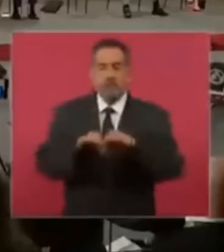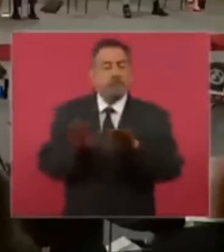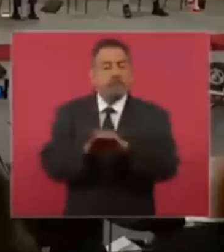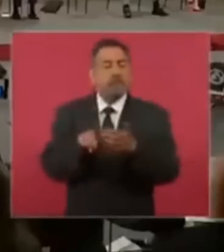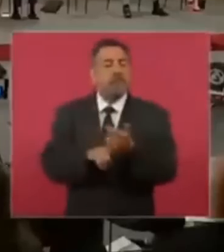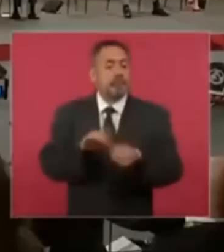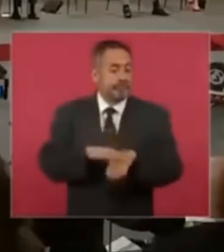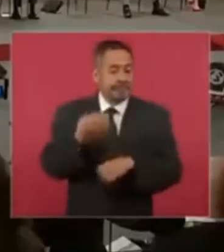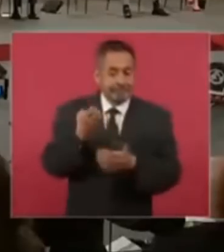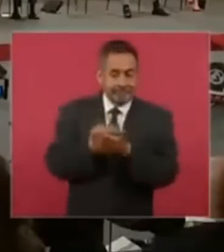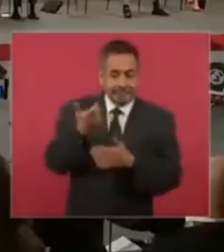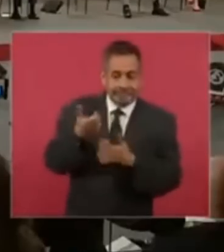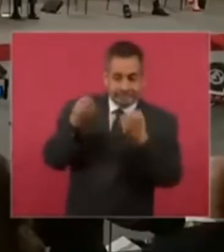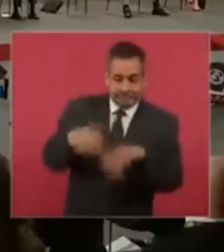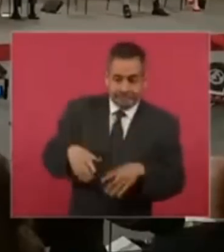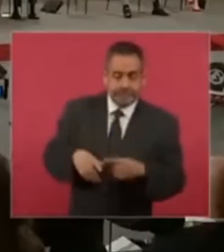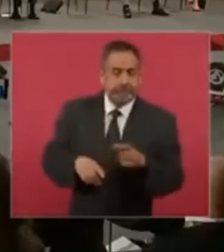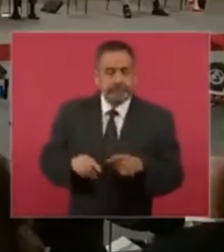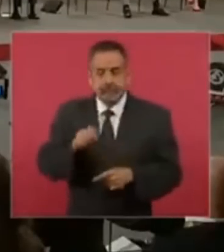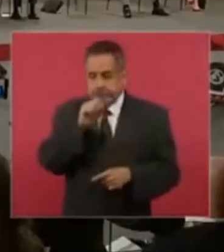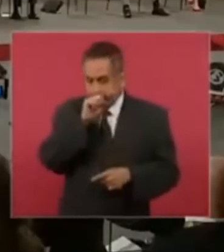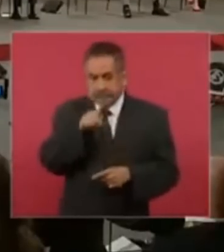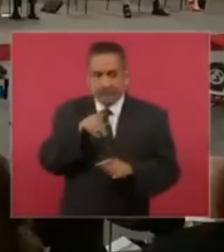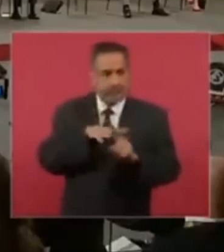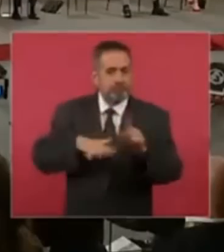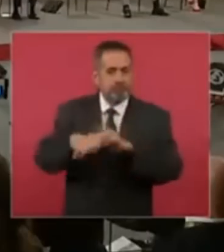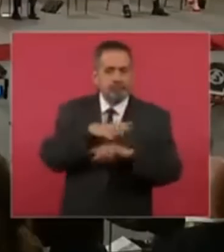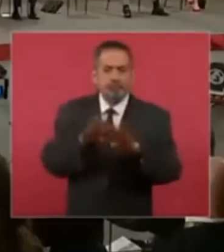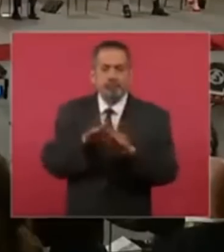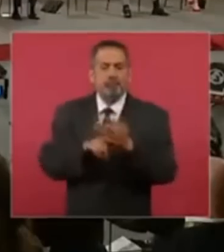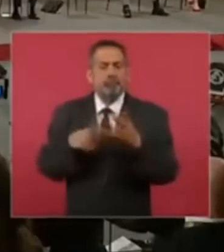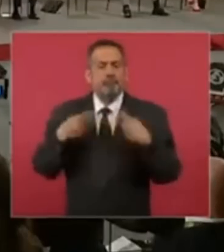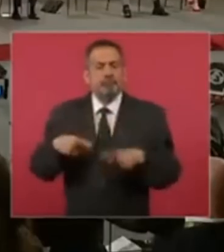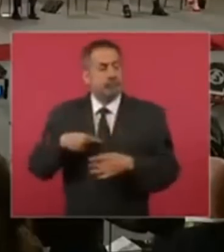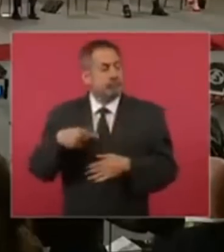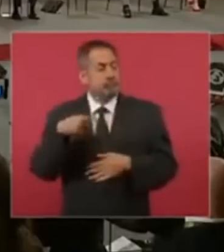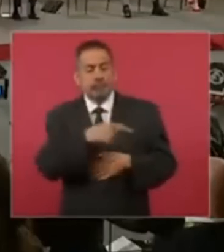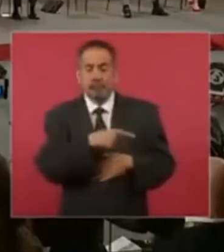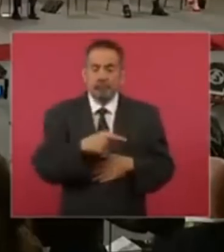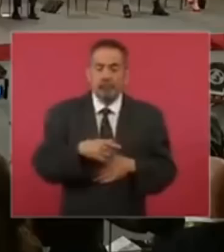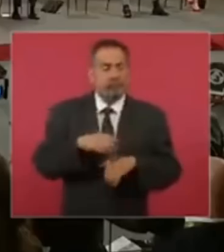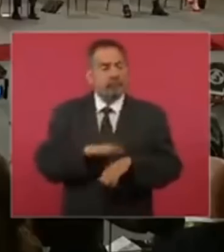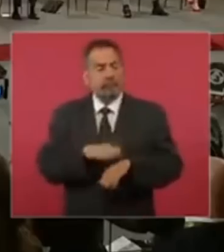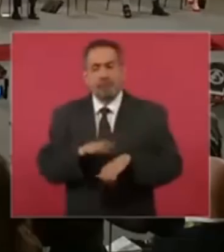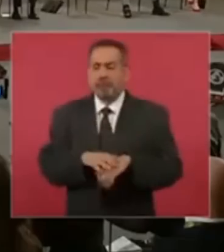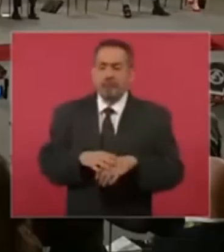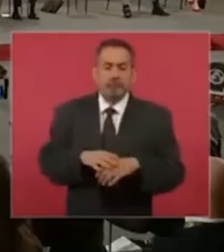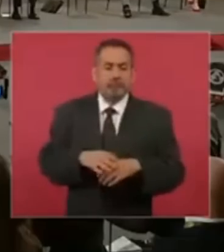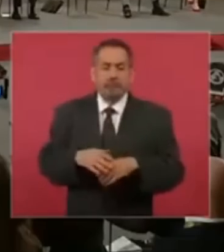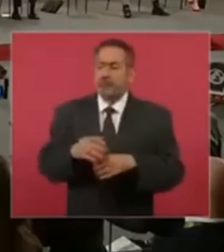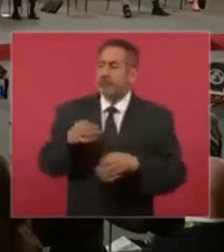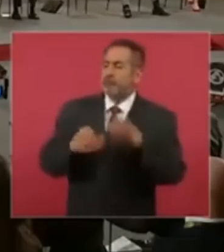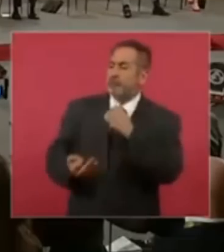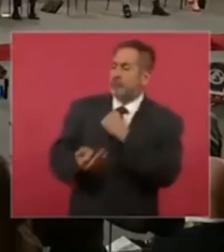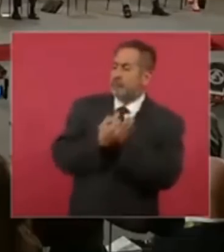cascada que favorecía a muchos expedientes en los cuales hoy muchos están